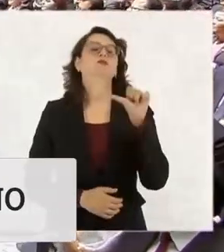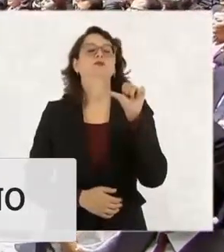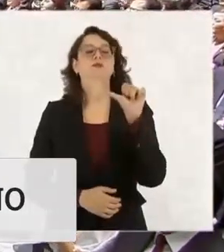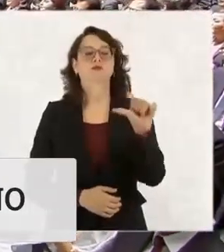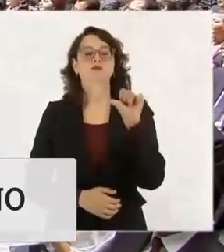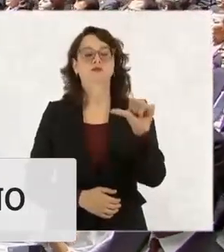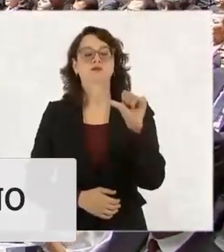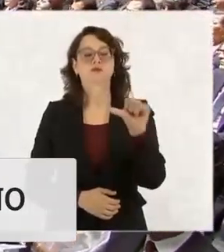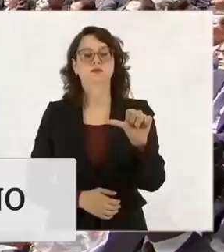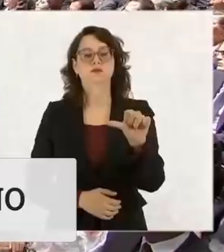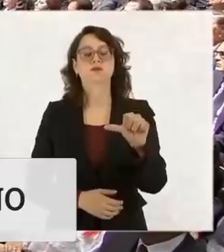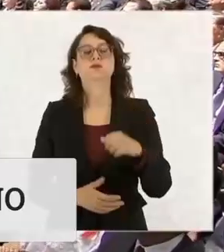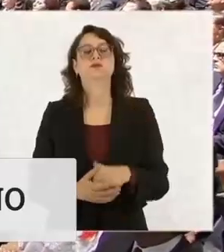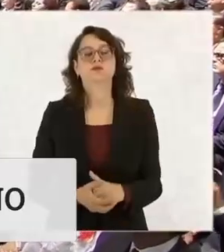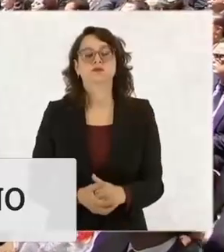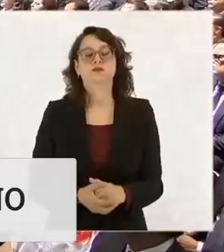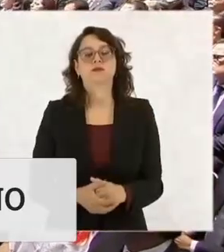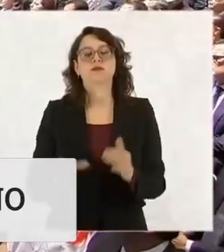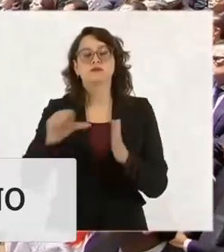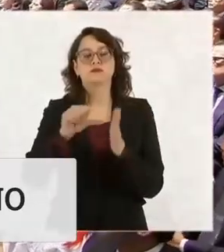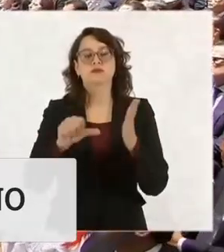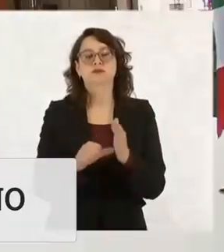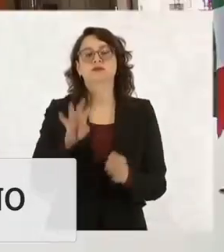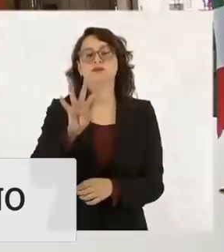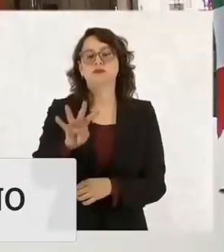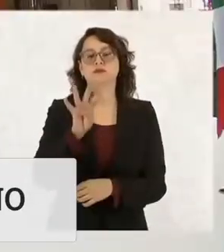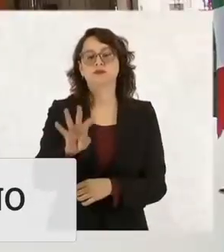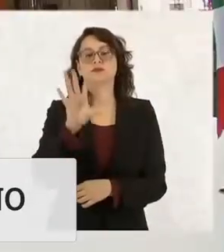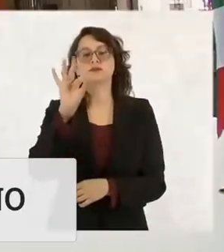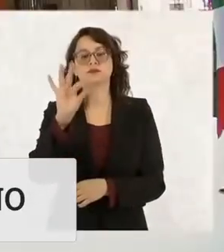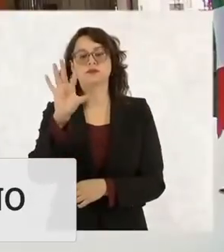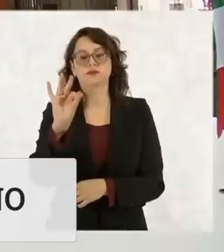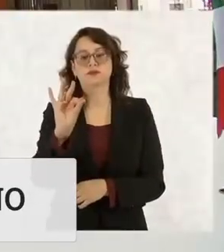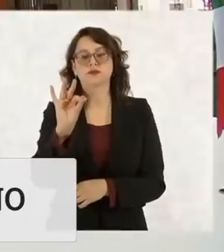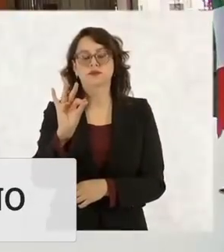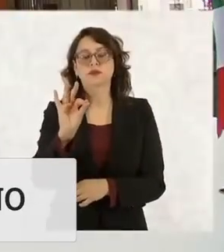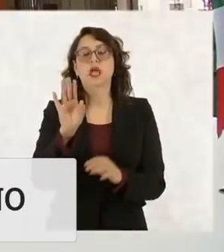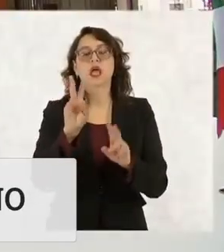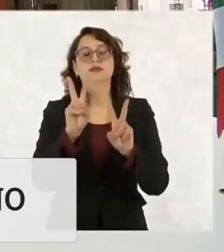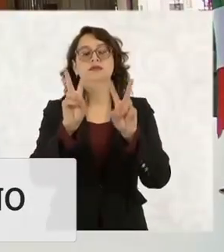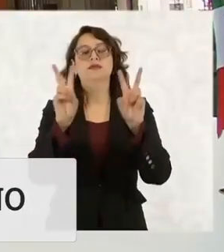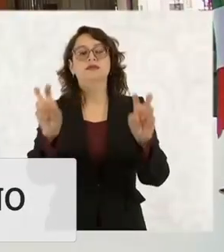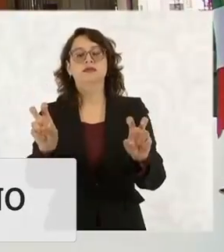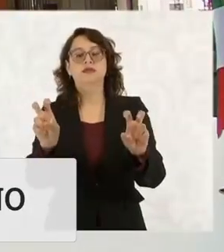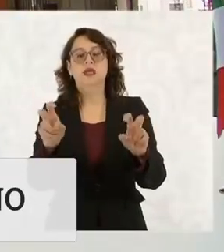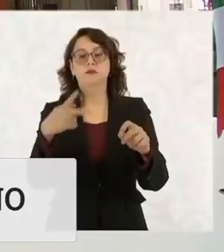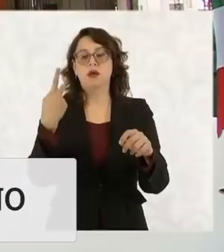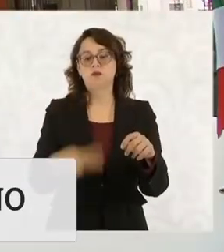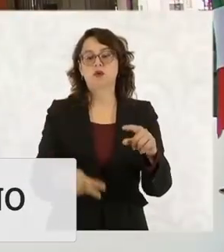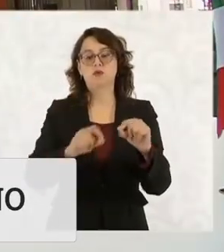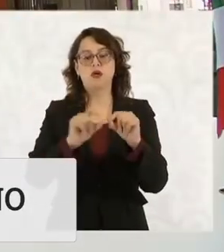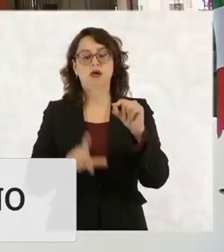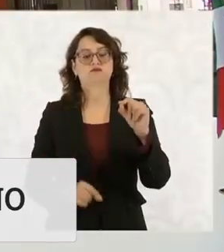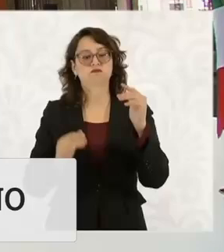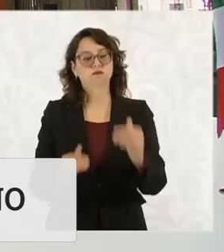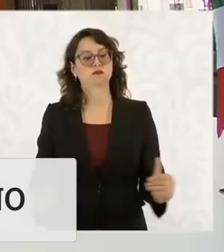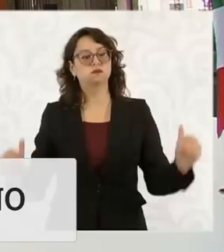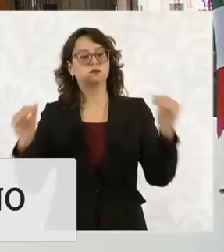16, modificación a los artículos 19 y 40 en materia de soberanía